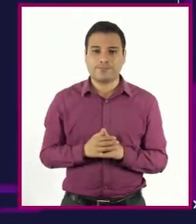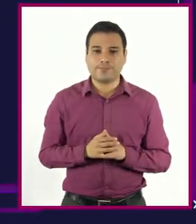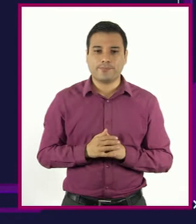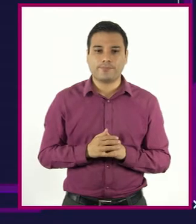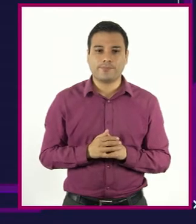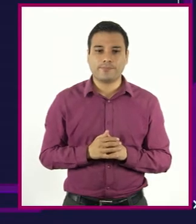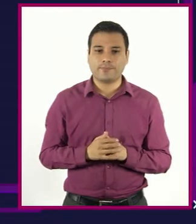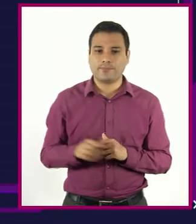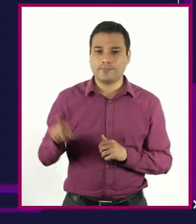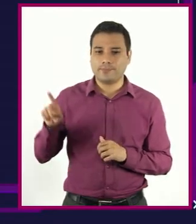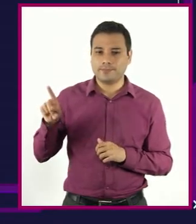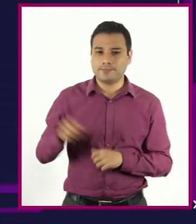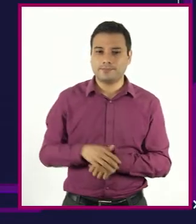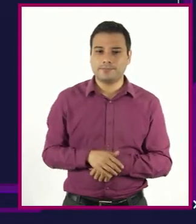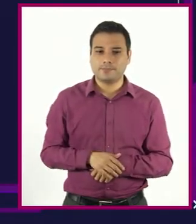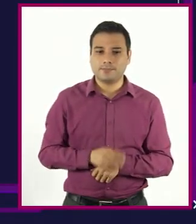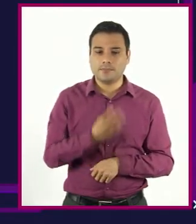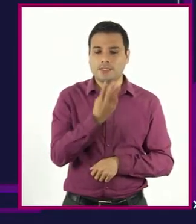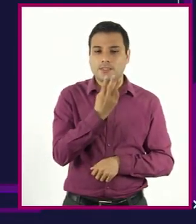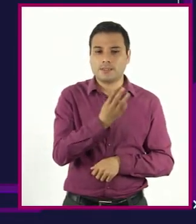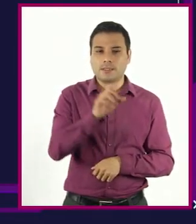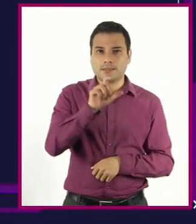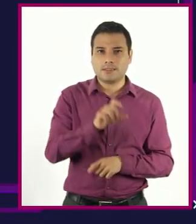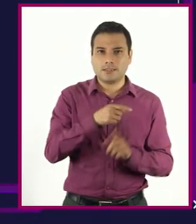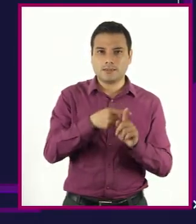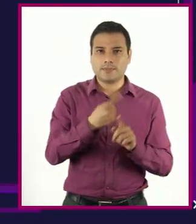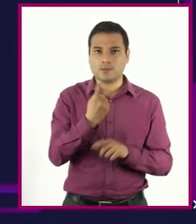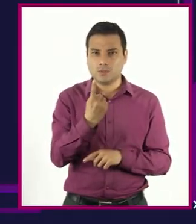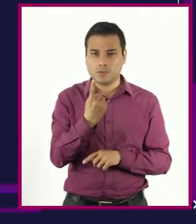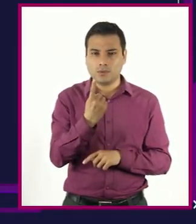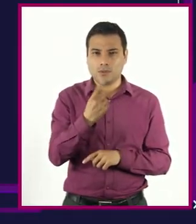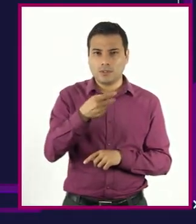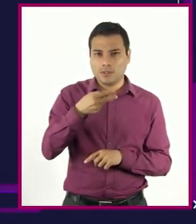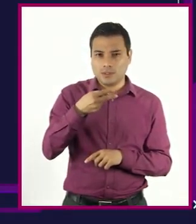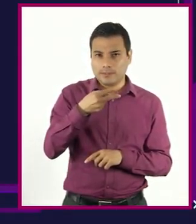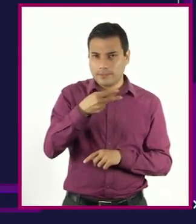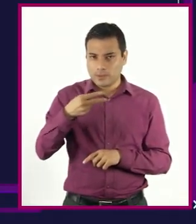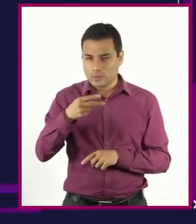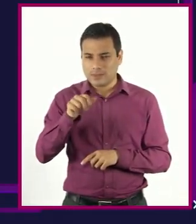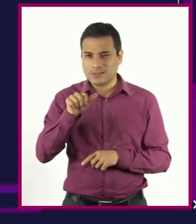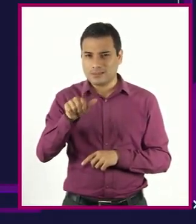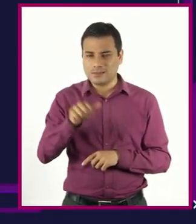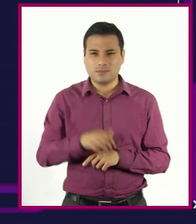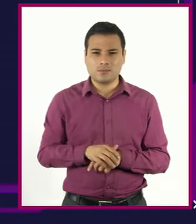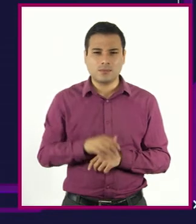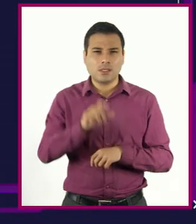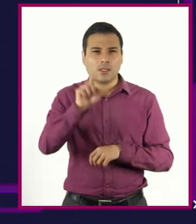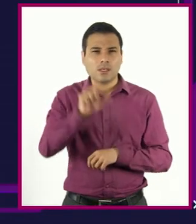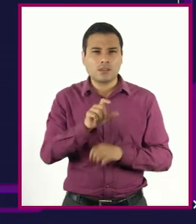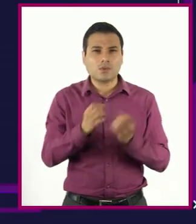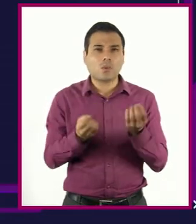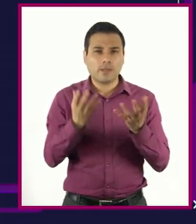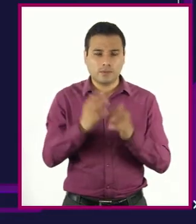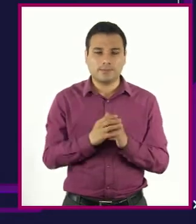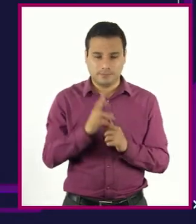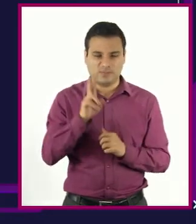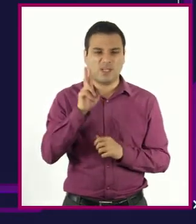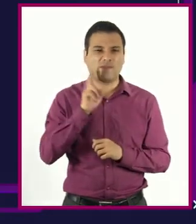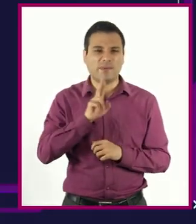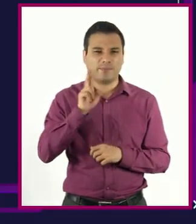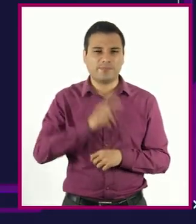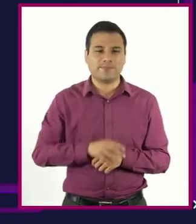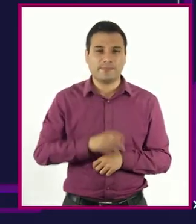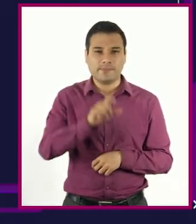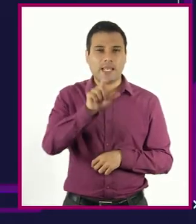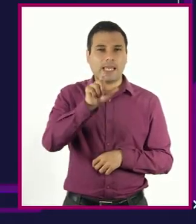expresión 3x más 1 mayor que 16? Se despeja x al restar 1